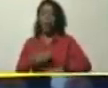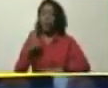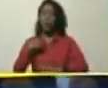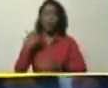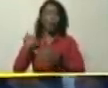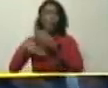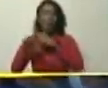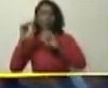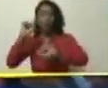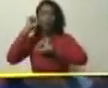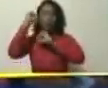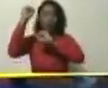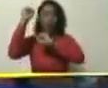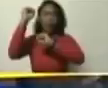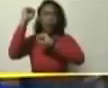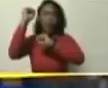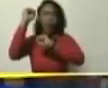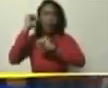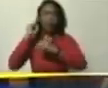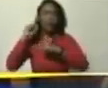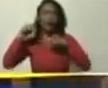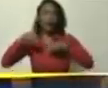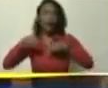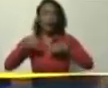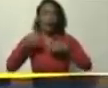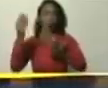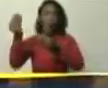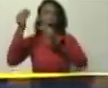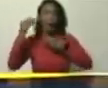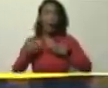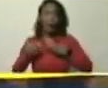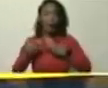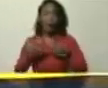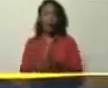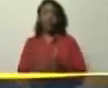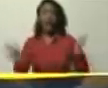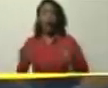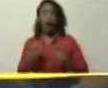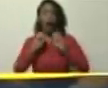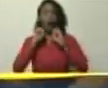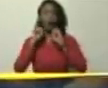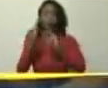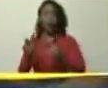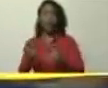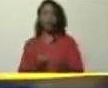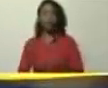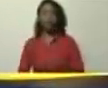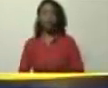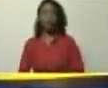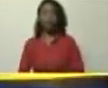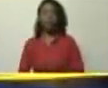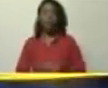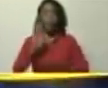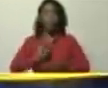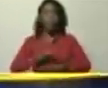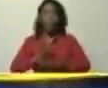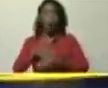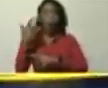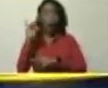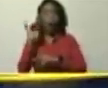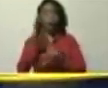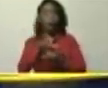una victoria. Y la providencia nos ha dado la gran oportunidad. Porque hay una